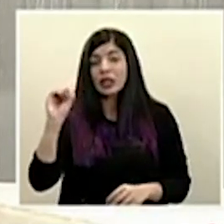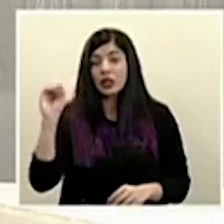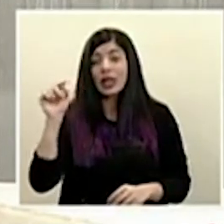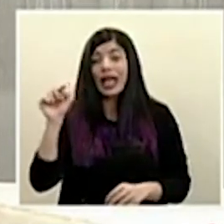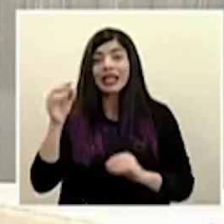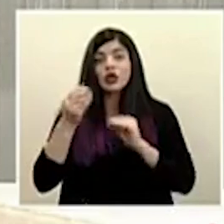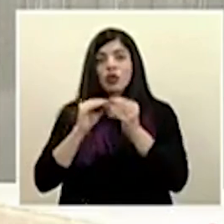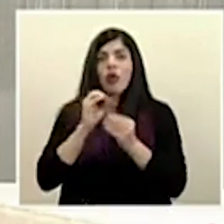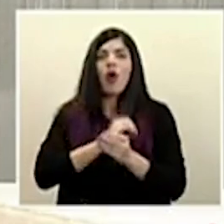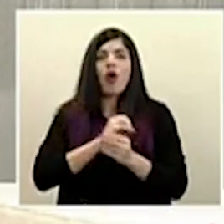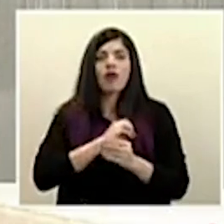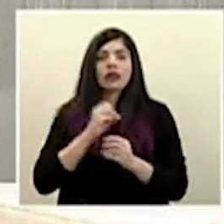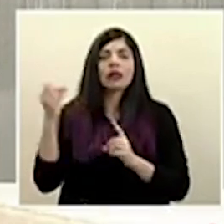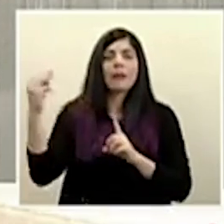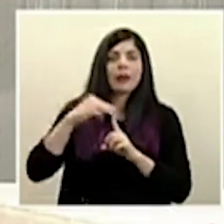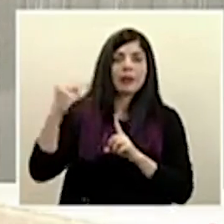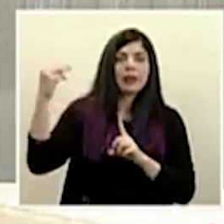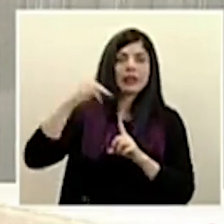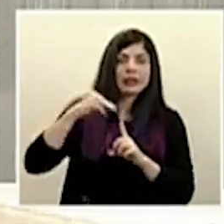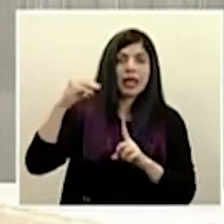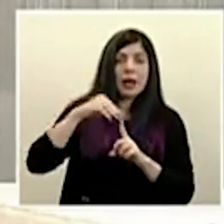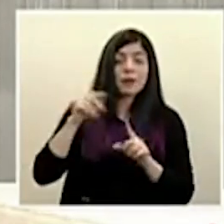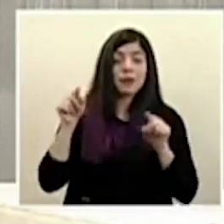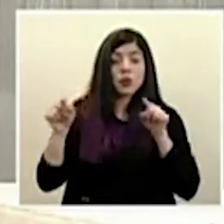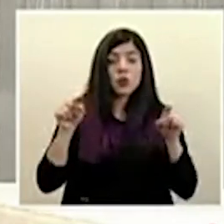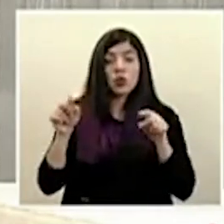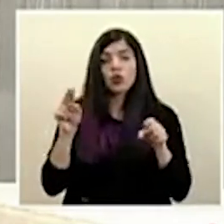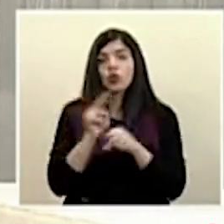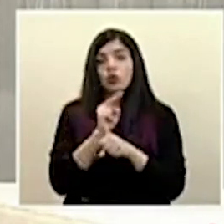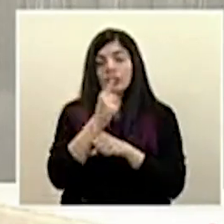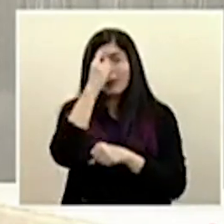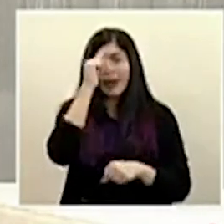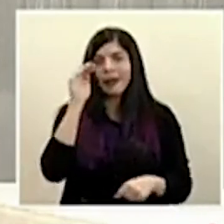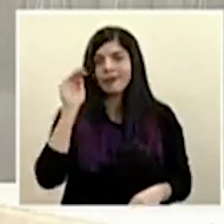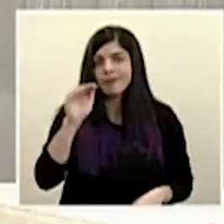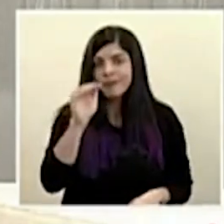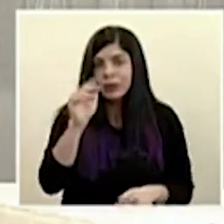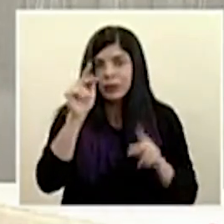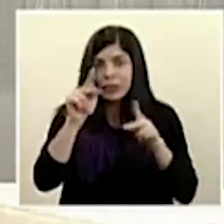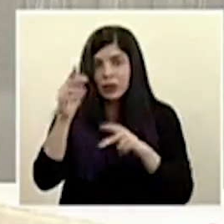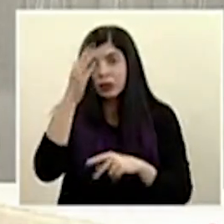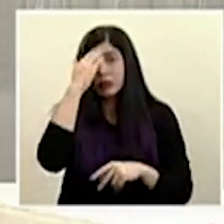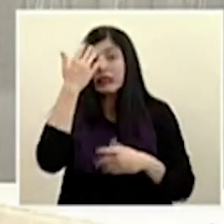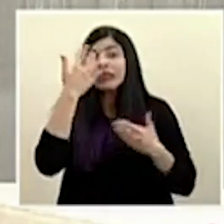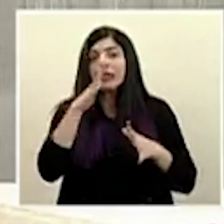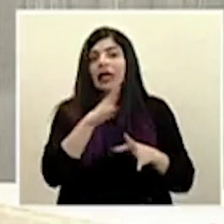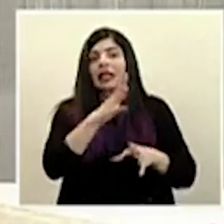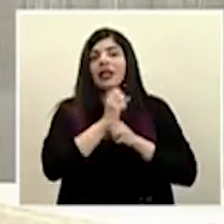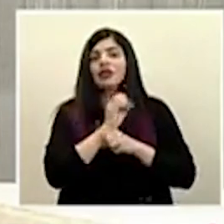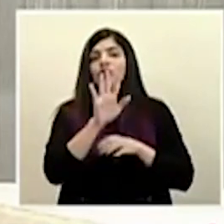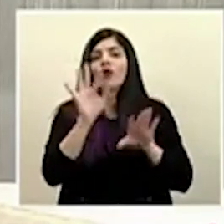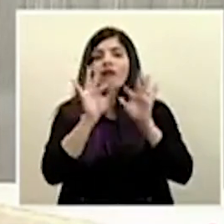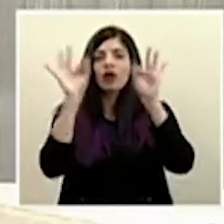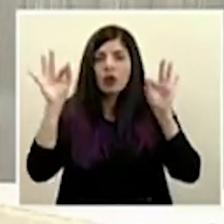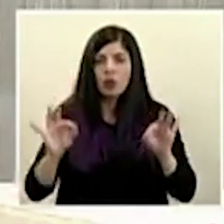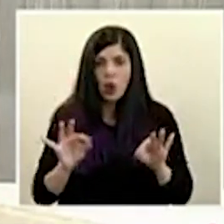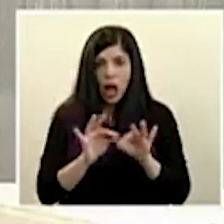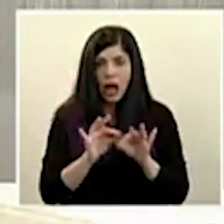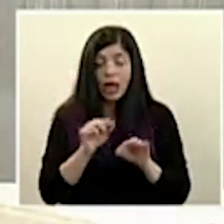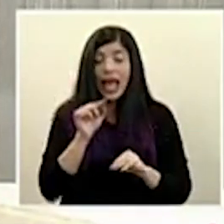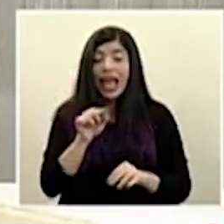8381-0500. Esos son los canales que estamos utilizando para la notificación. Es importante recordarles que por ese